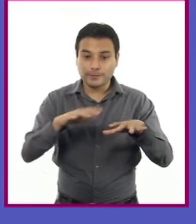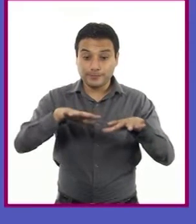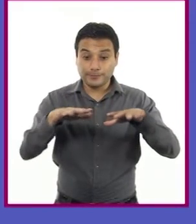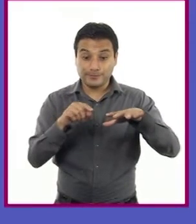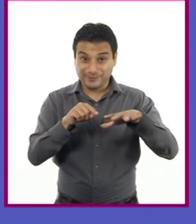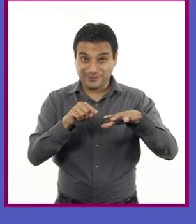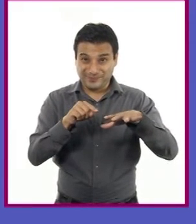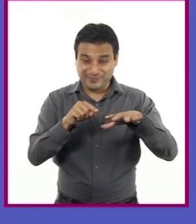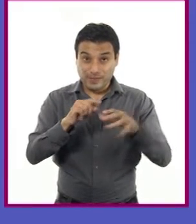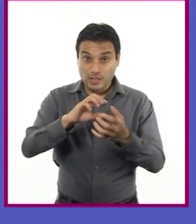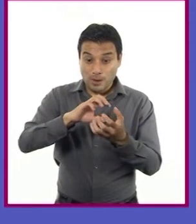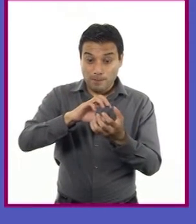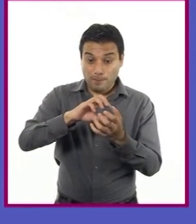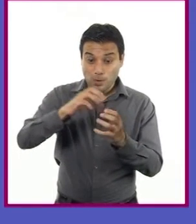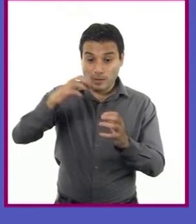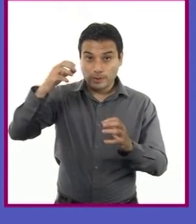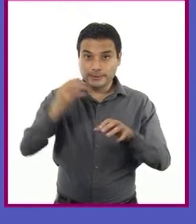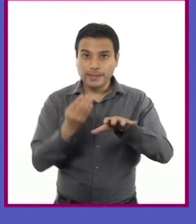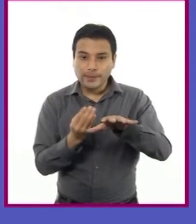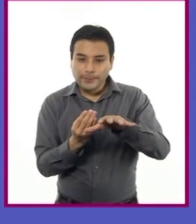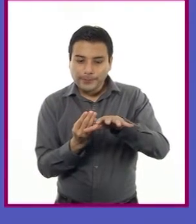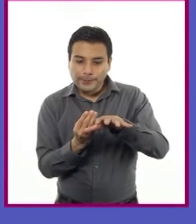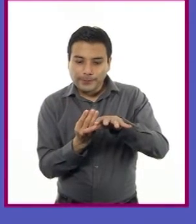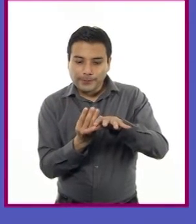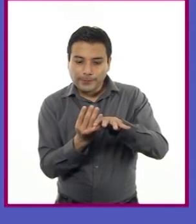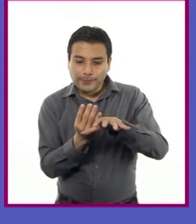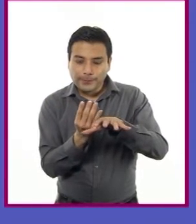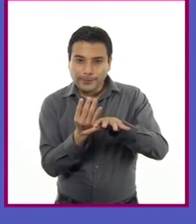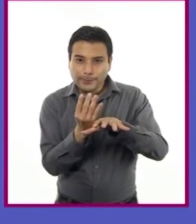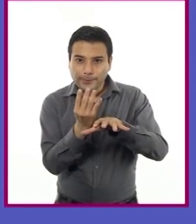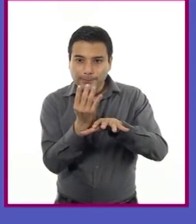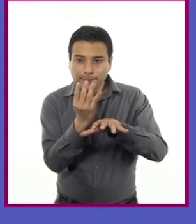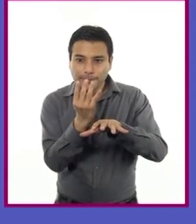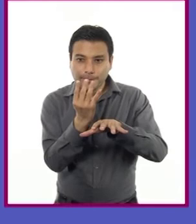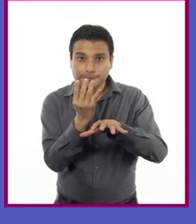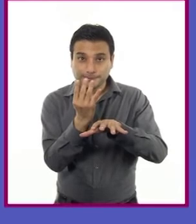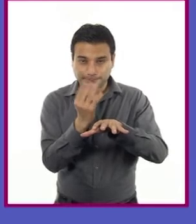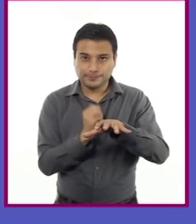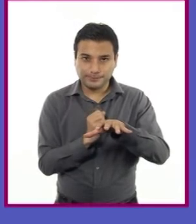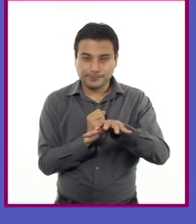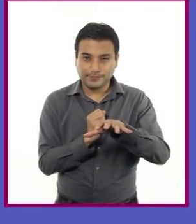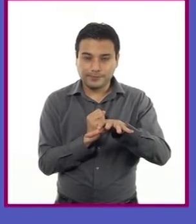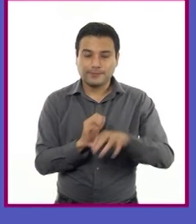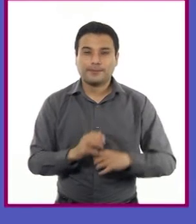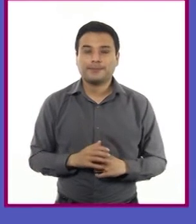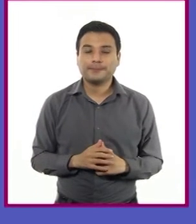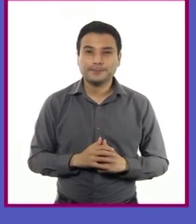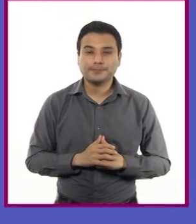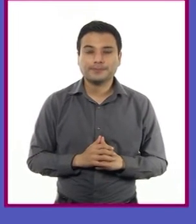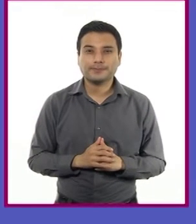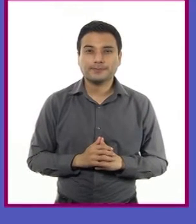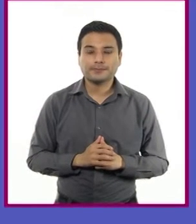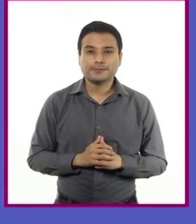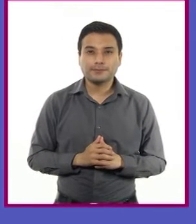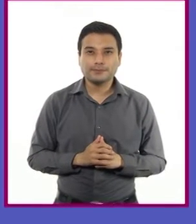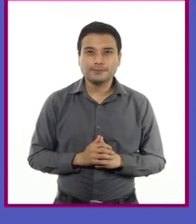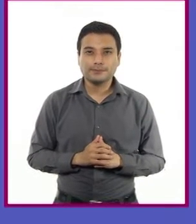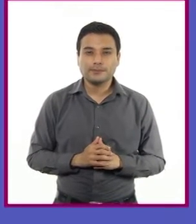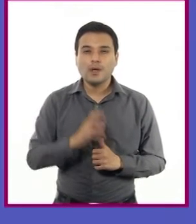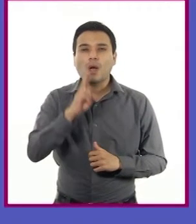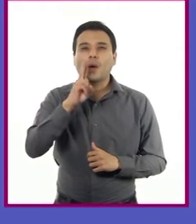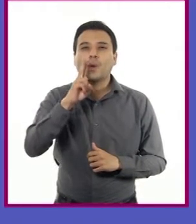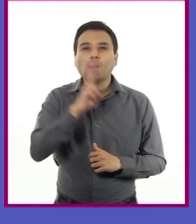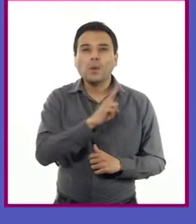vapor se acumulan en la superficie y disminuyen el proceso de evaporación. Una suave